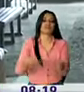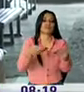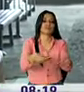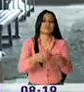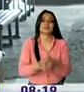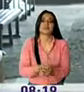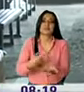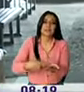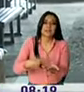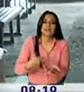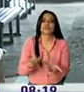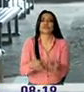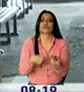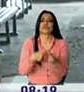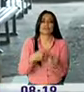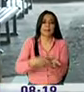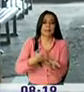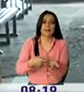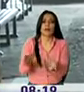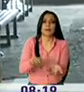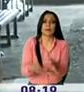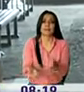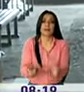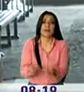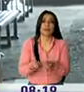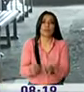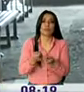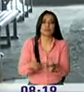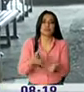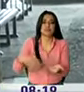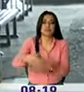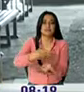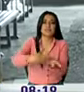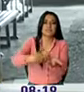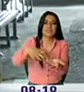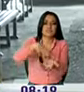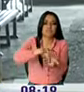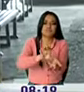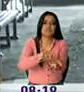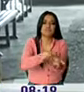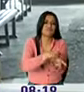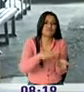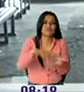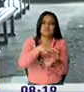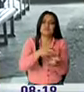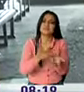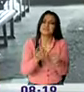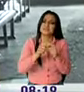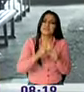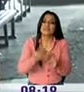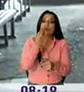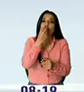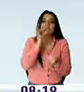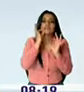con camarón, camarones apanados, ceviche mixtos. Hay muchas delicias en